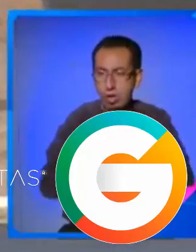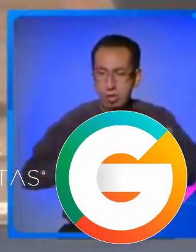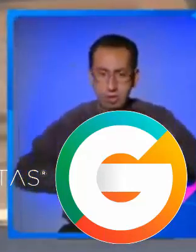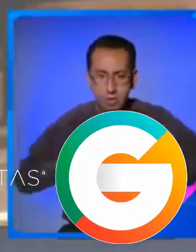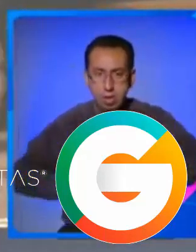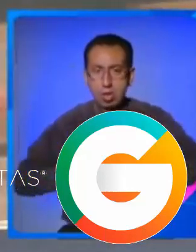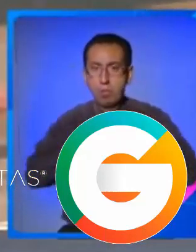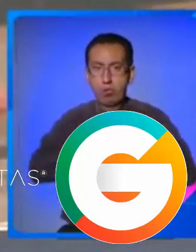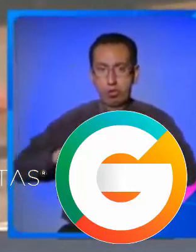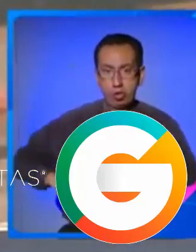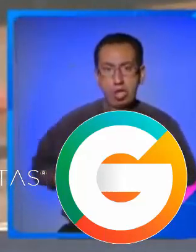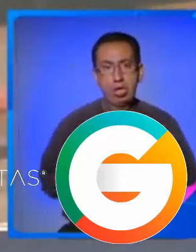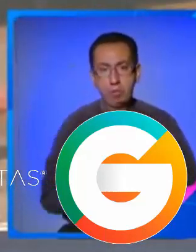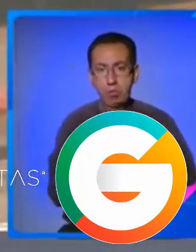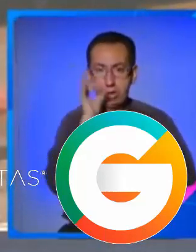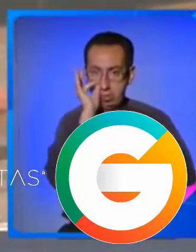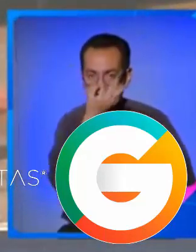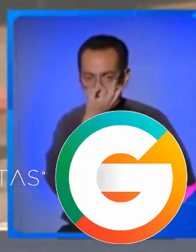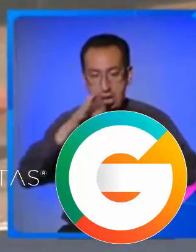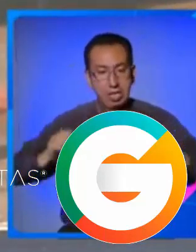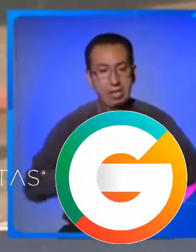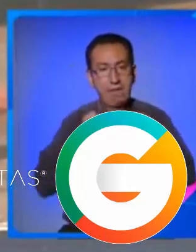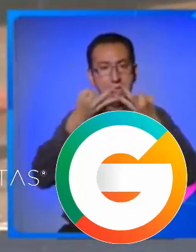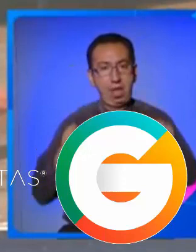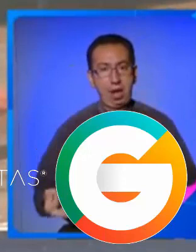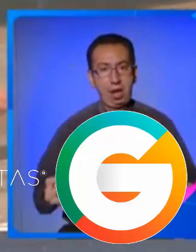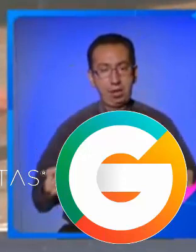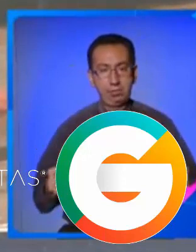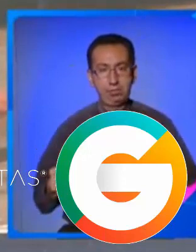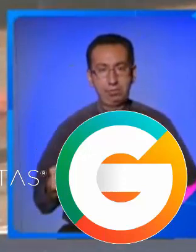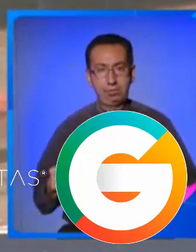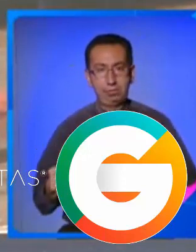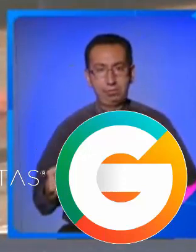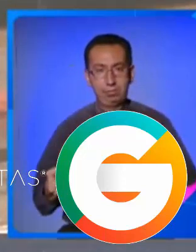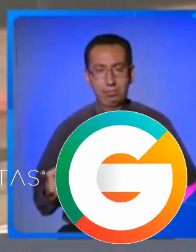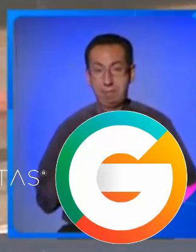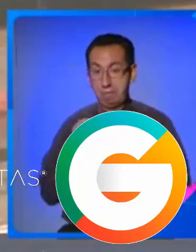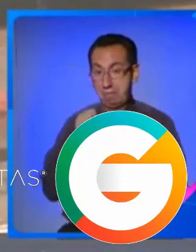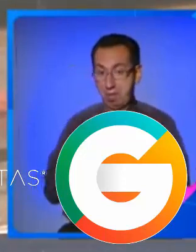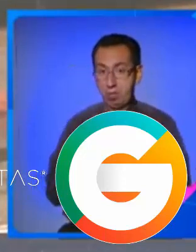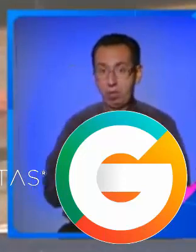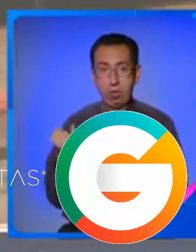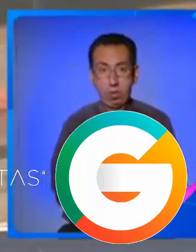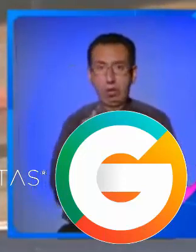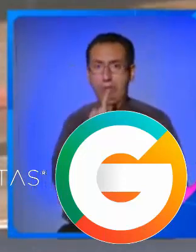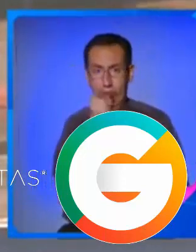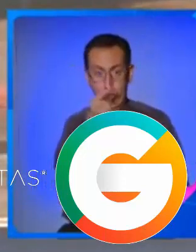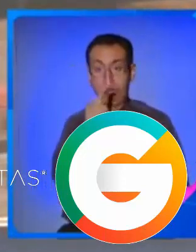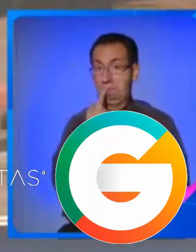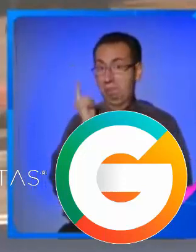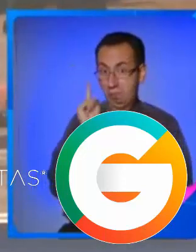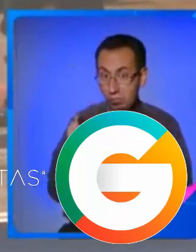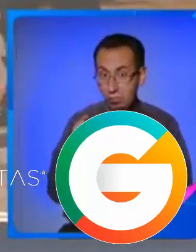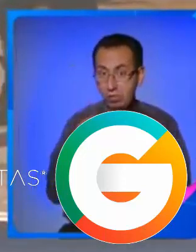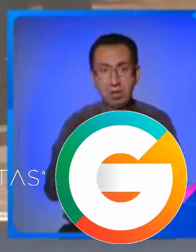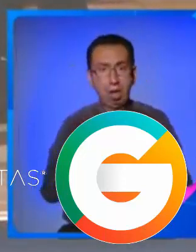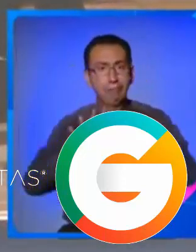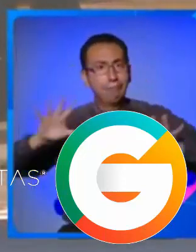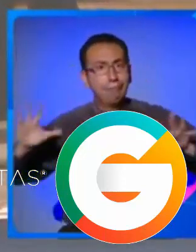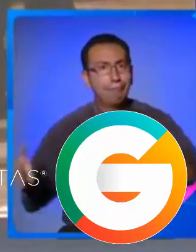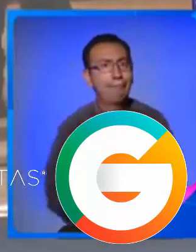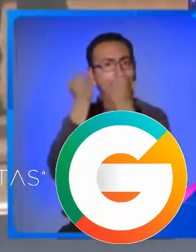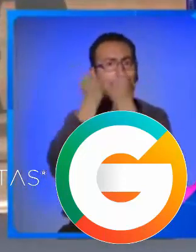en los municipios de Acámbaro, Irapuato y Salvatierra al respecto. A partir de las denuncias se logró el rescate